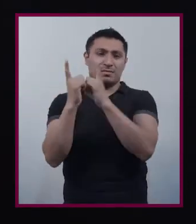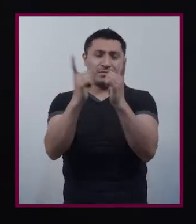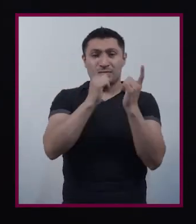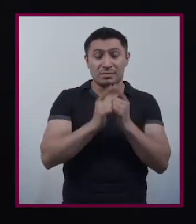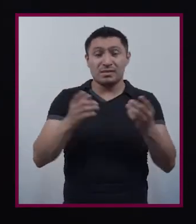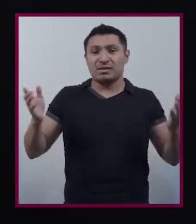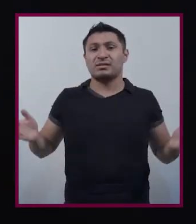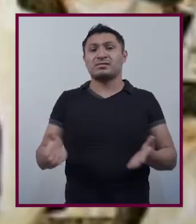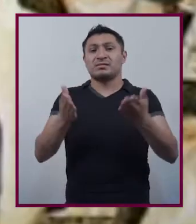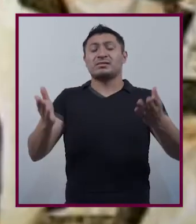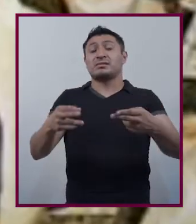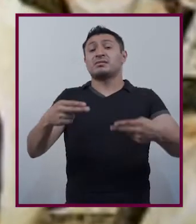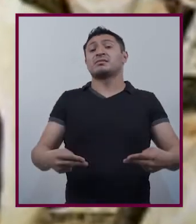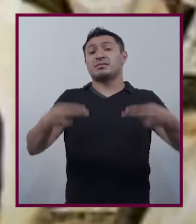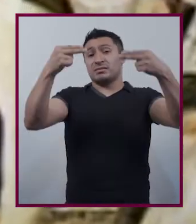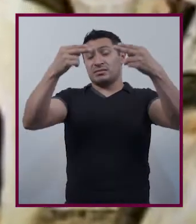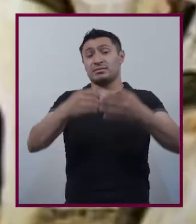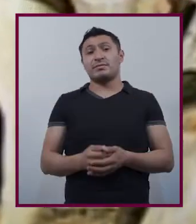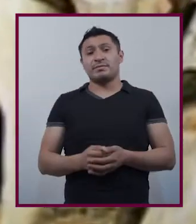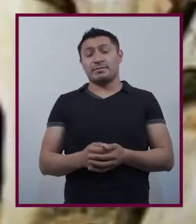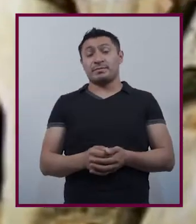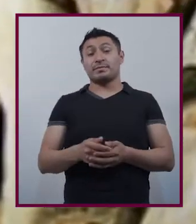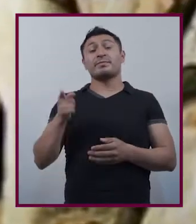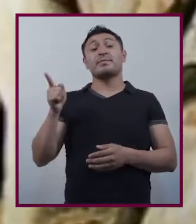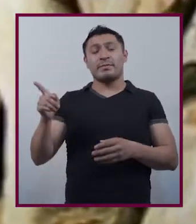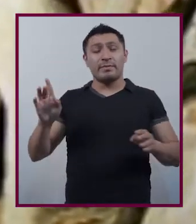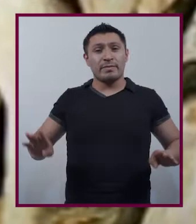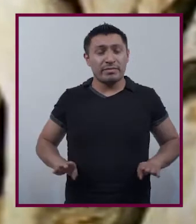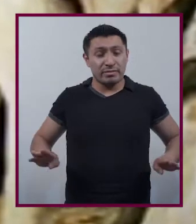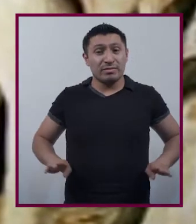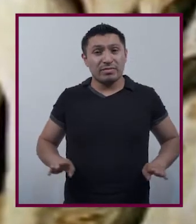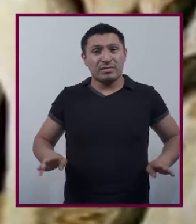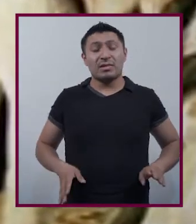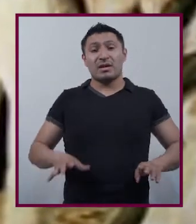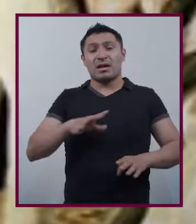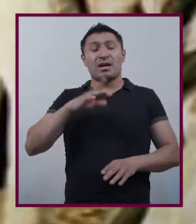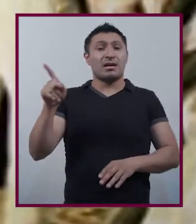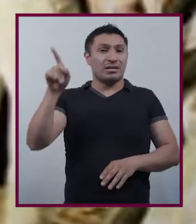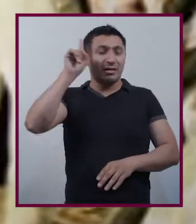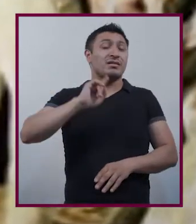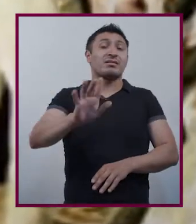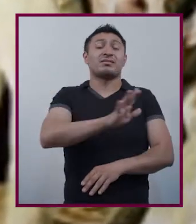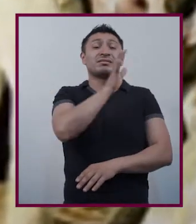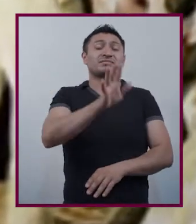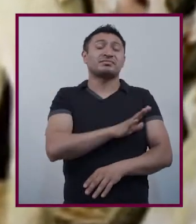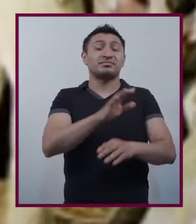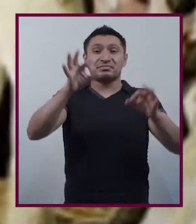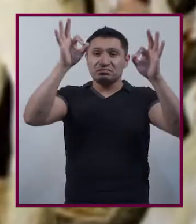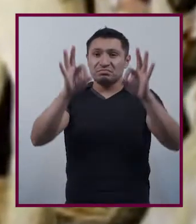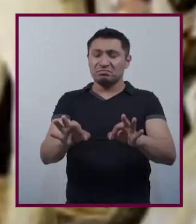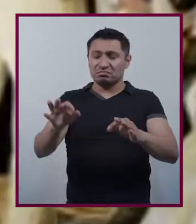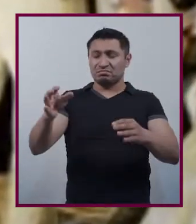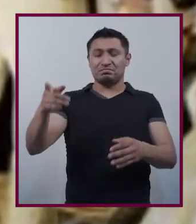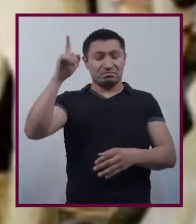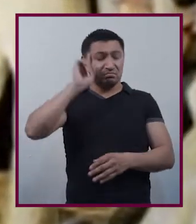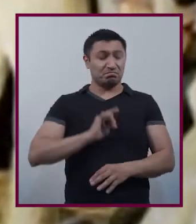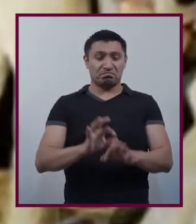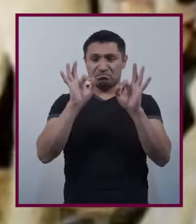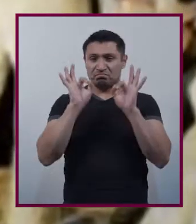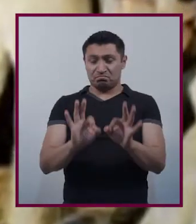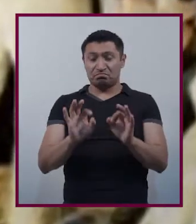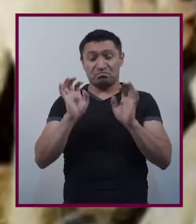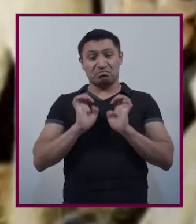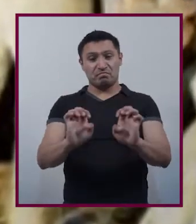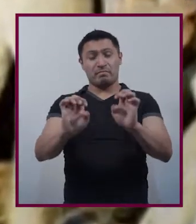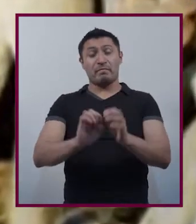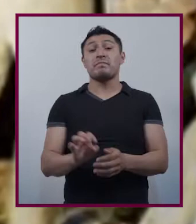y promover sus negocios, en las cuales generalmente resaltaba la Güera Rodríguez por ser una excelente anfitriona.